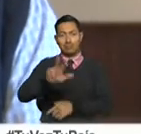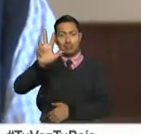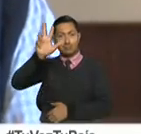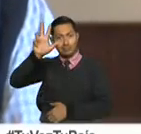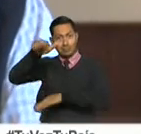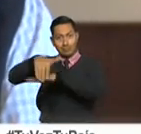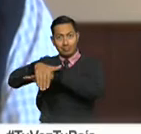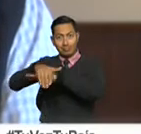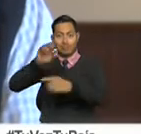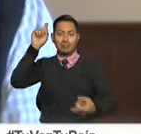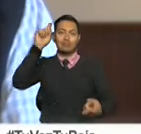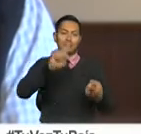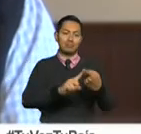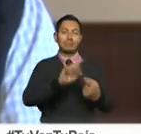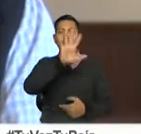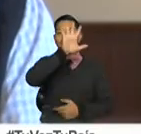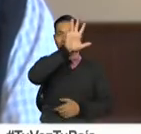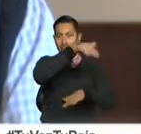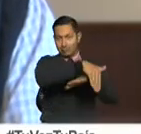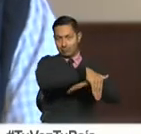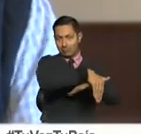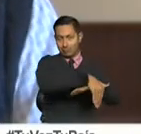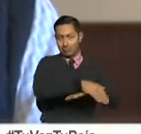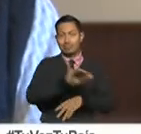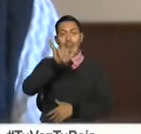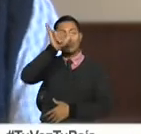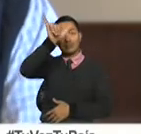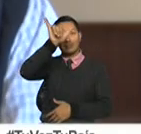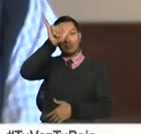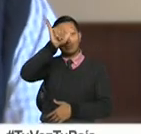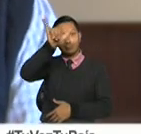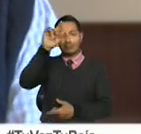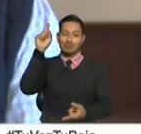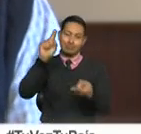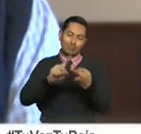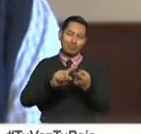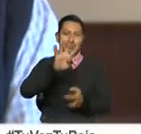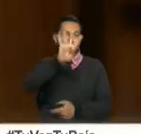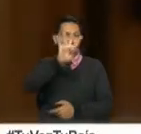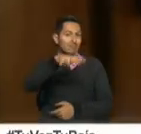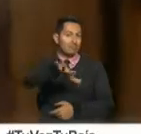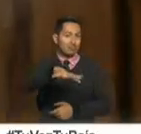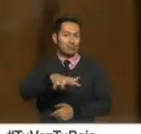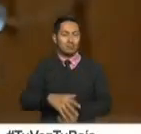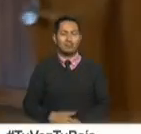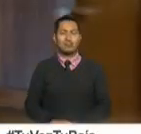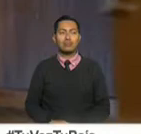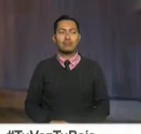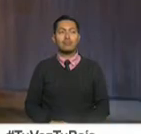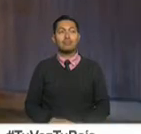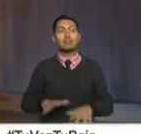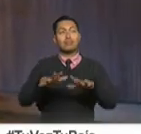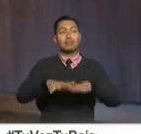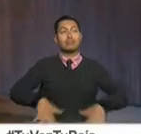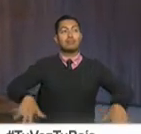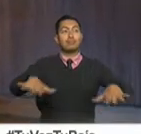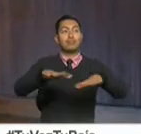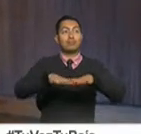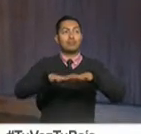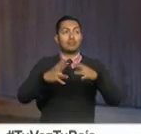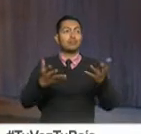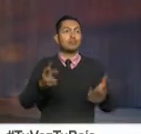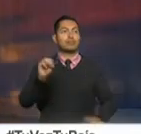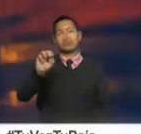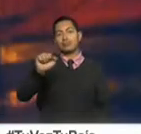5. Los días sábados generalmente nos quedamos hasta las 4 más o menos. En este lugar se destaca la figura de